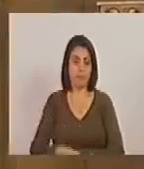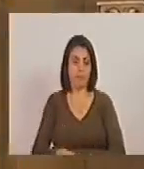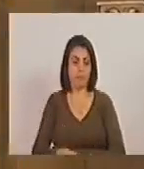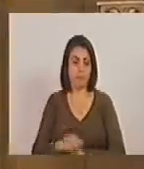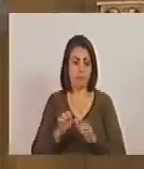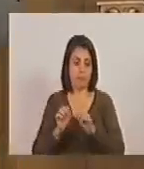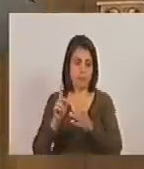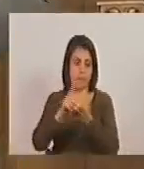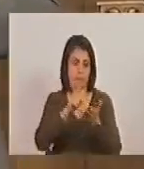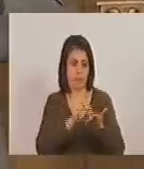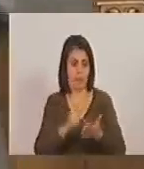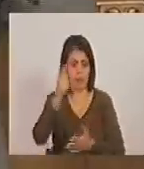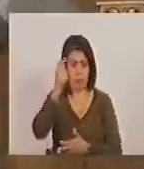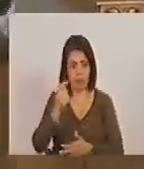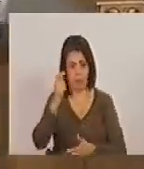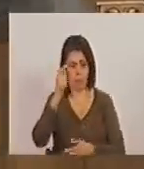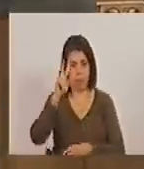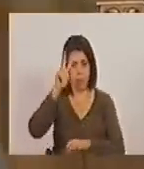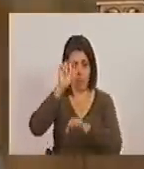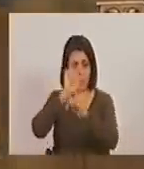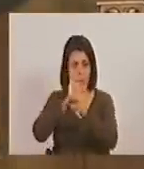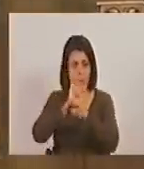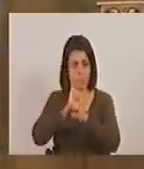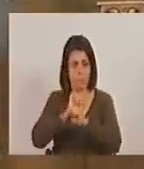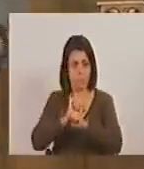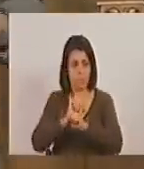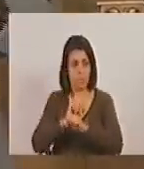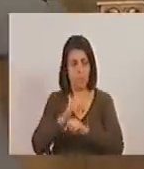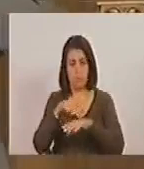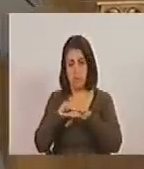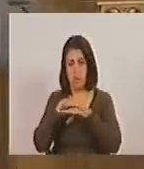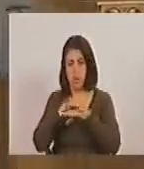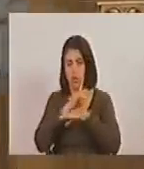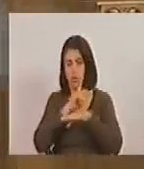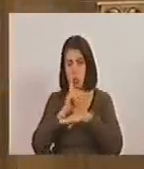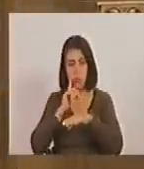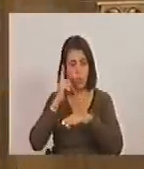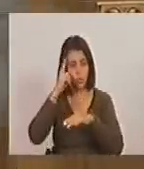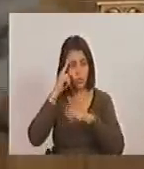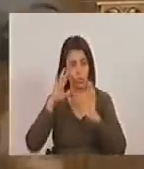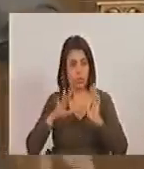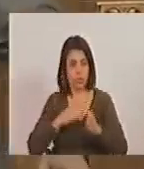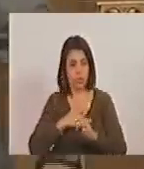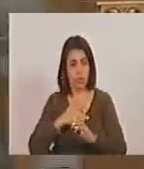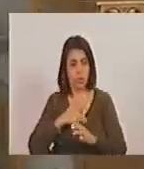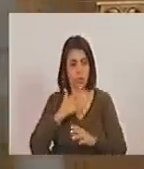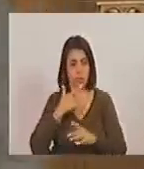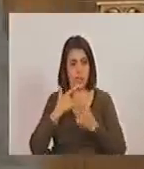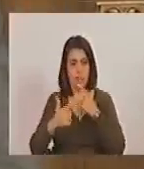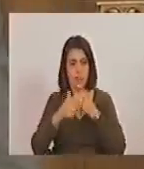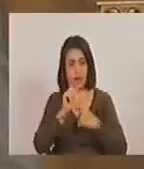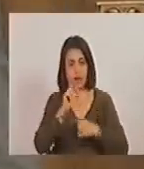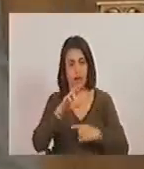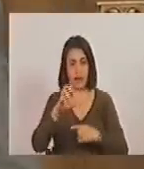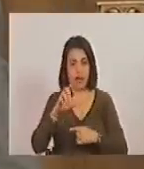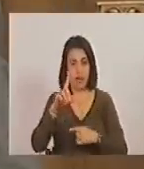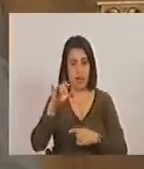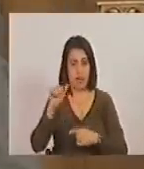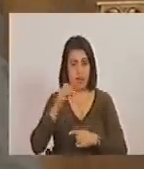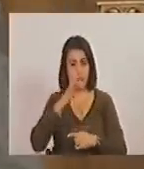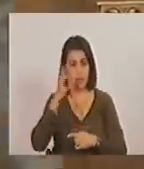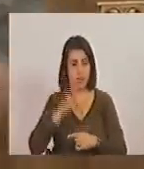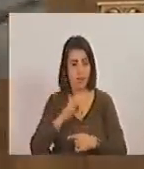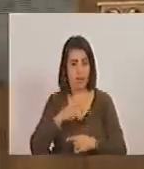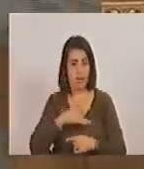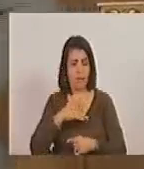la intervención de la diputada de La Vega, cuyo nombre no anoté, pido disculpas, porque es que yo sentí que así hablaba Argelia, ¿verdad?